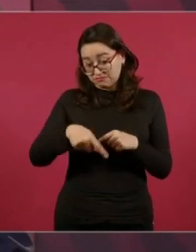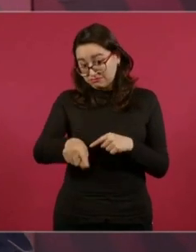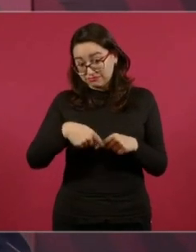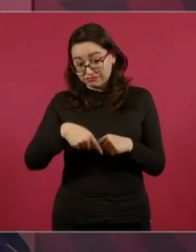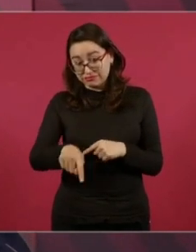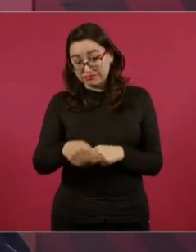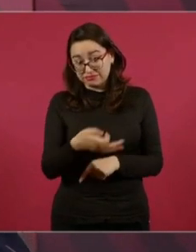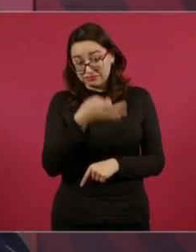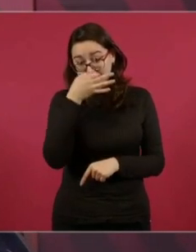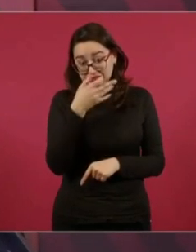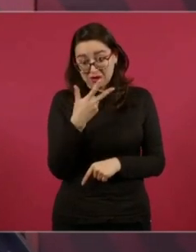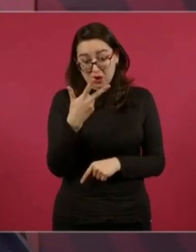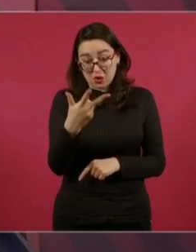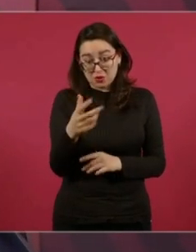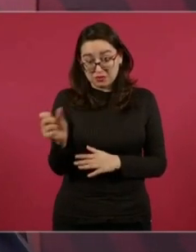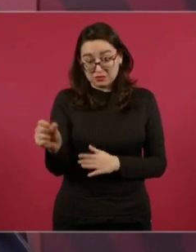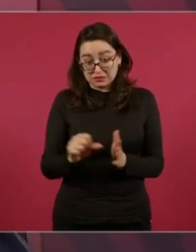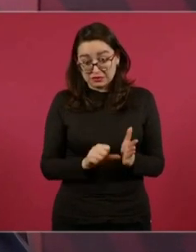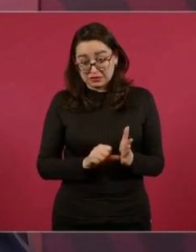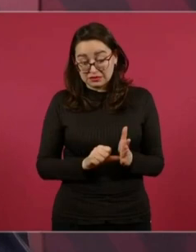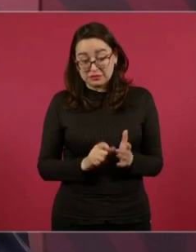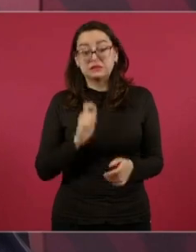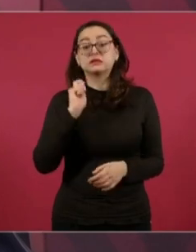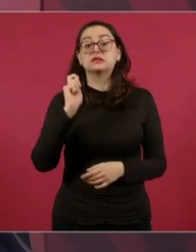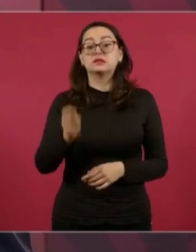Es 24/7